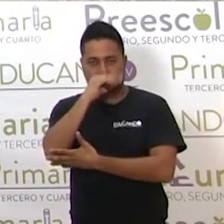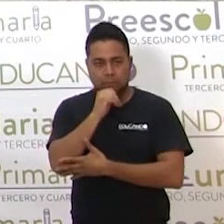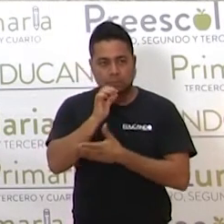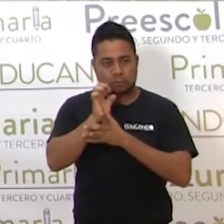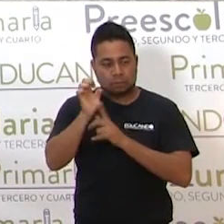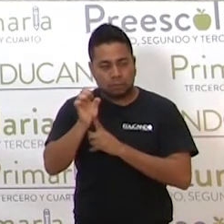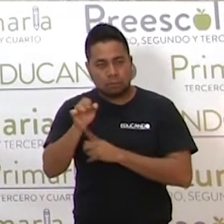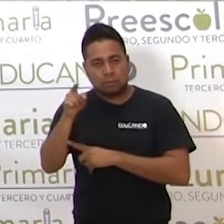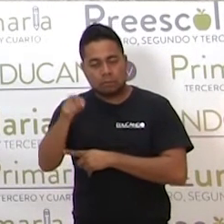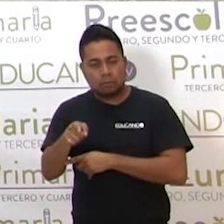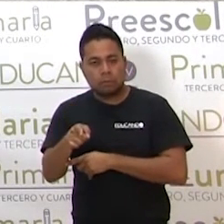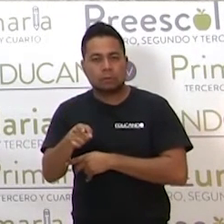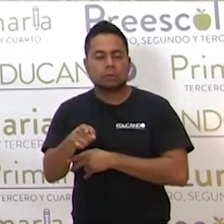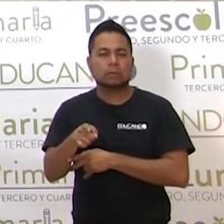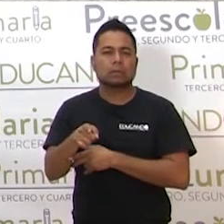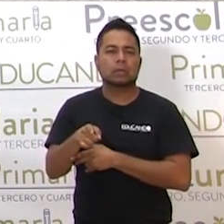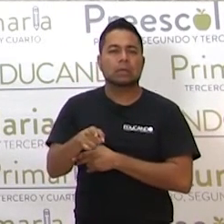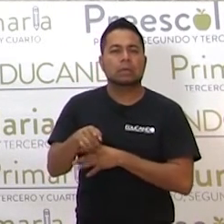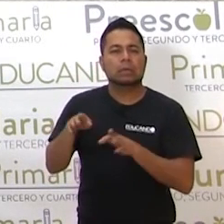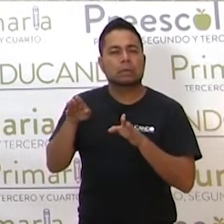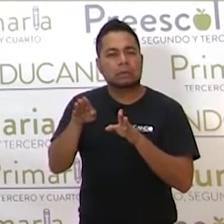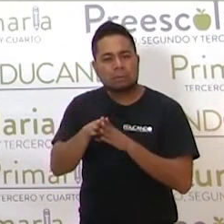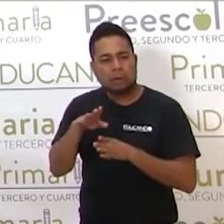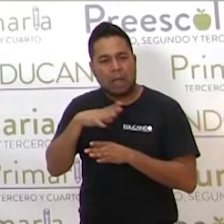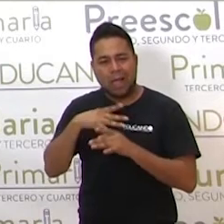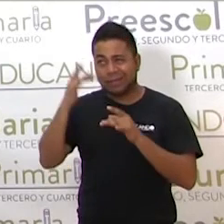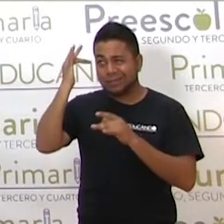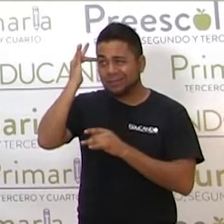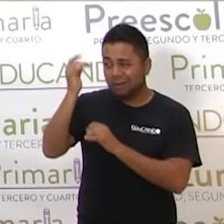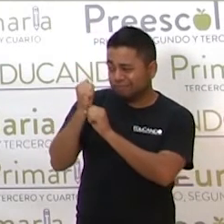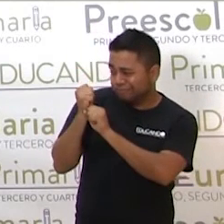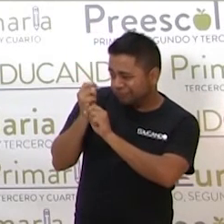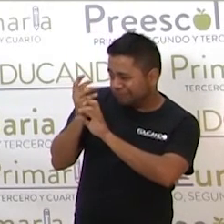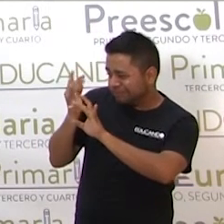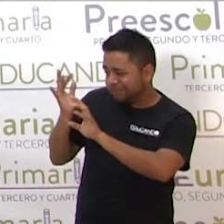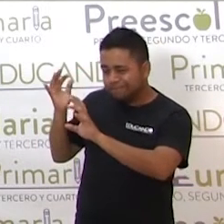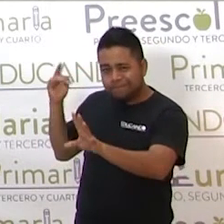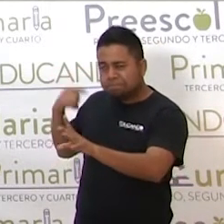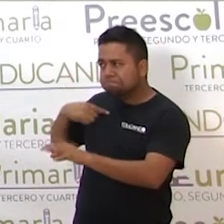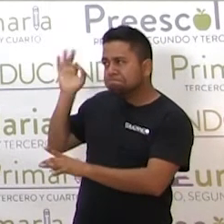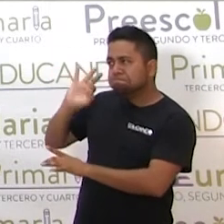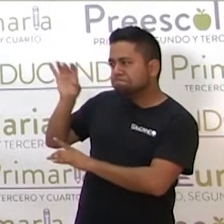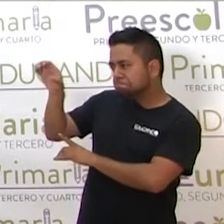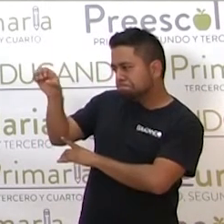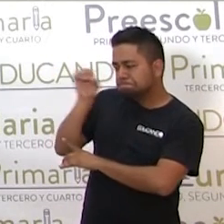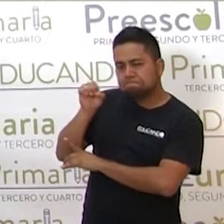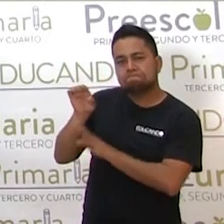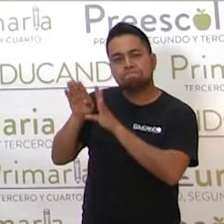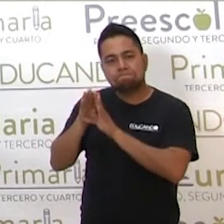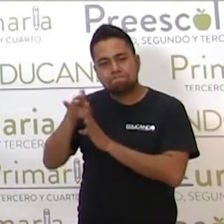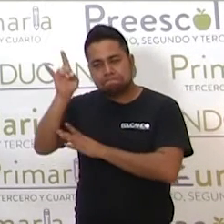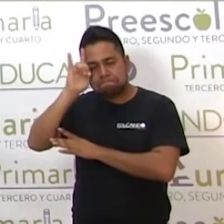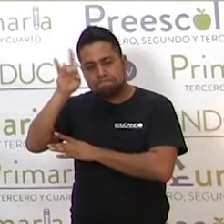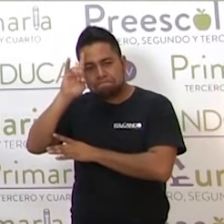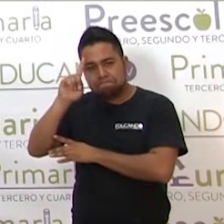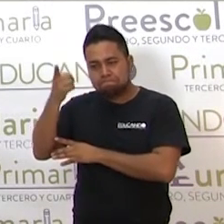Entonces le pedirá a alguno de toda la hilera de santos que tiene en su cuarto que mande a los diablos por